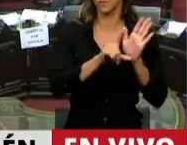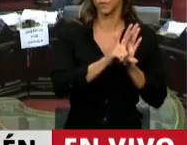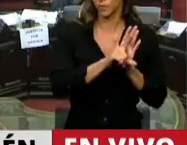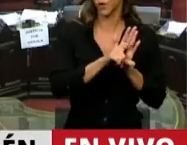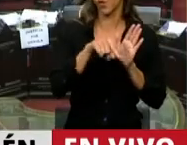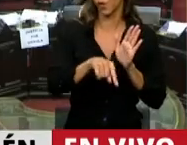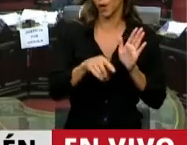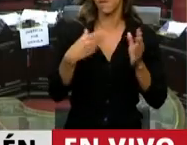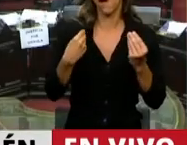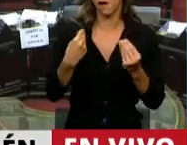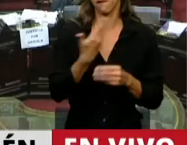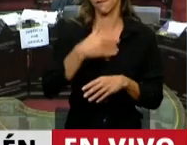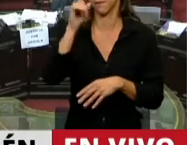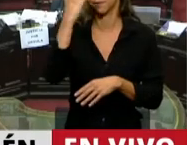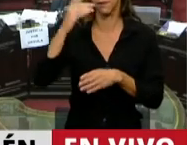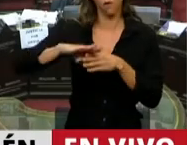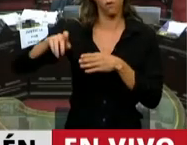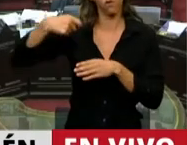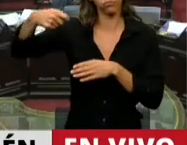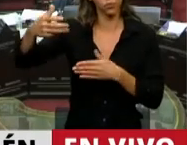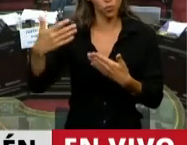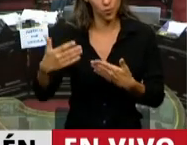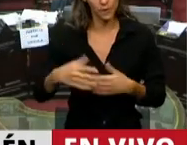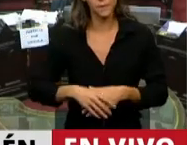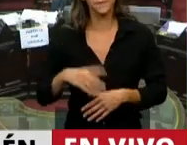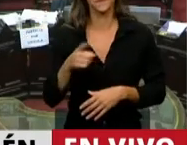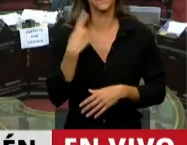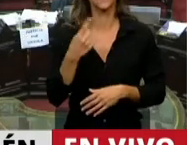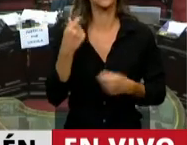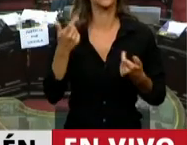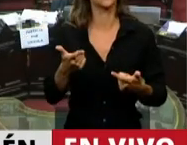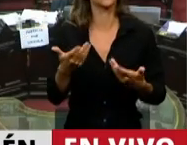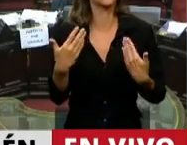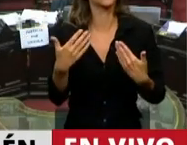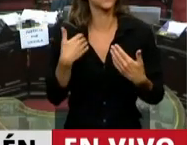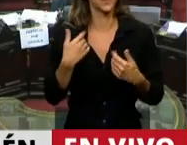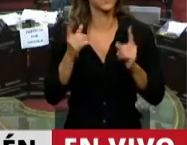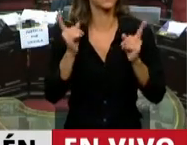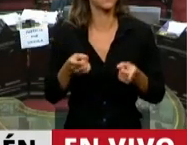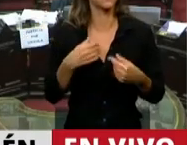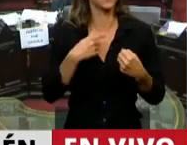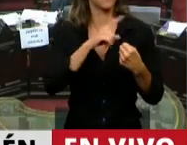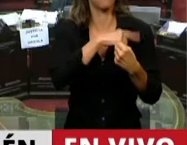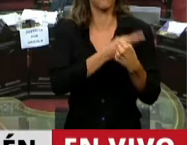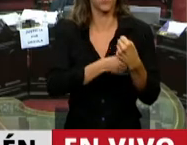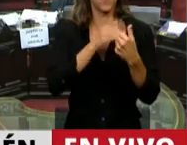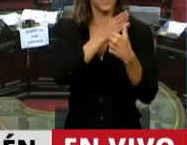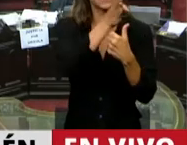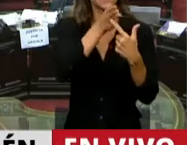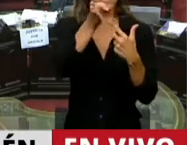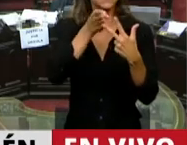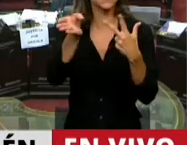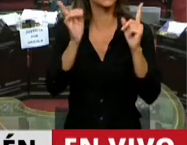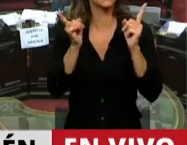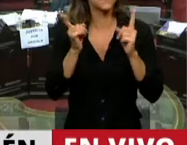Pública. Estamos reforzando ni más ni menos la división de poderes plasmada en el artículo